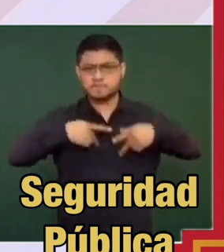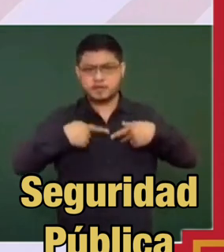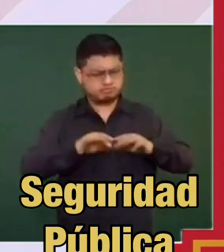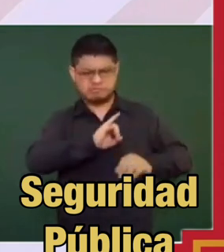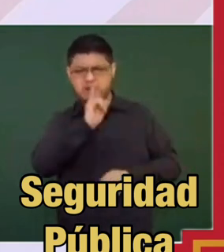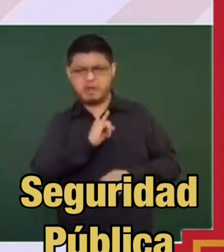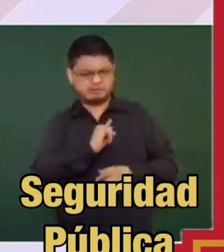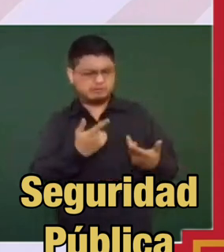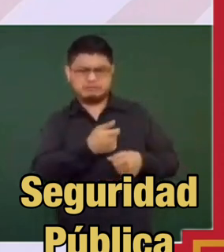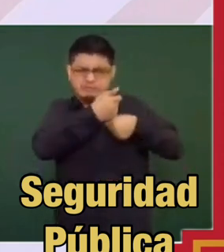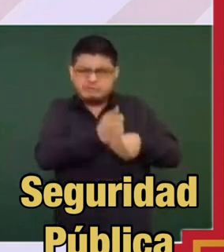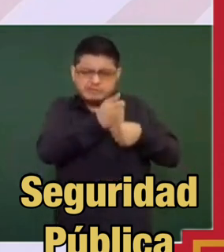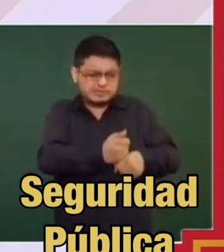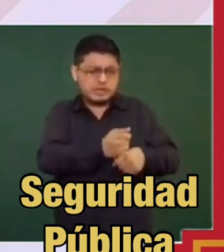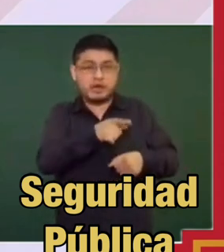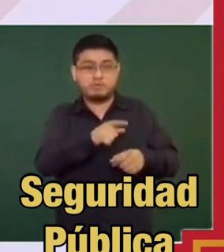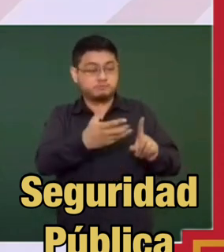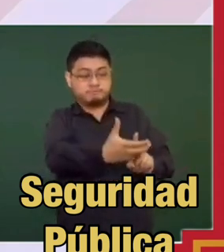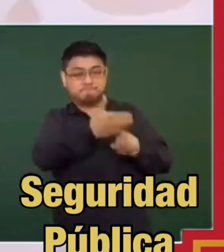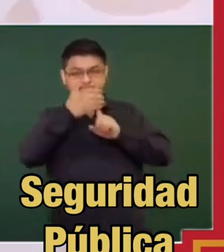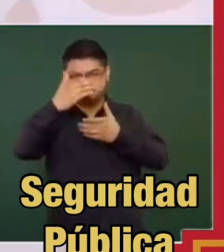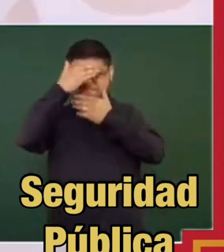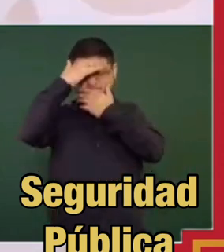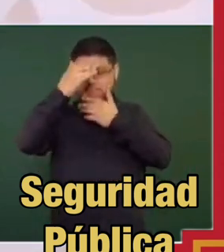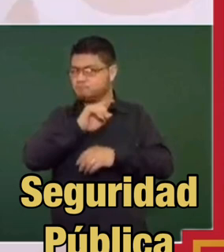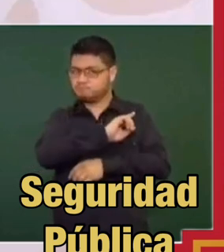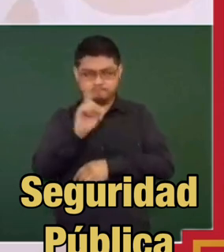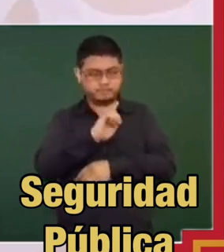masacres, no hay tortura, no se desaparece a nadie,